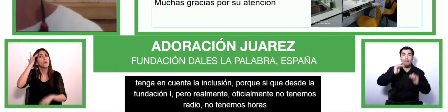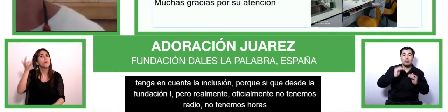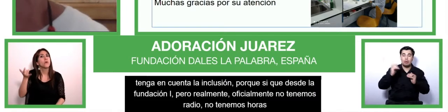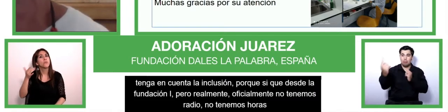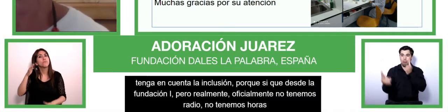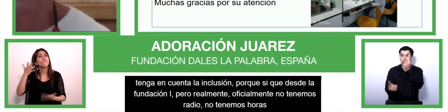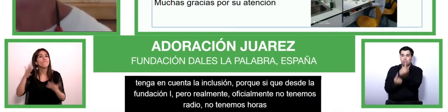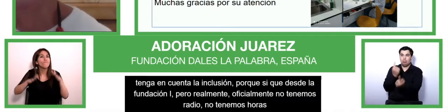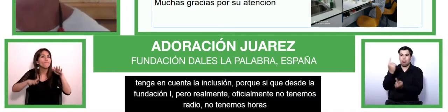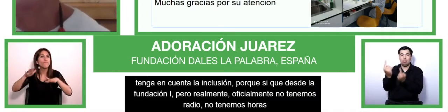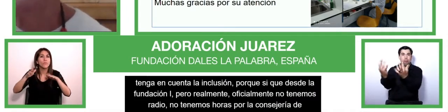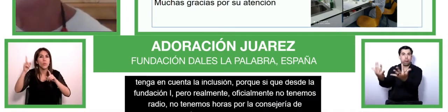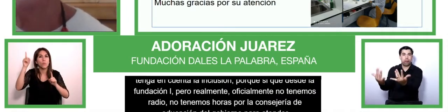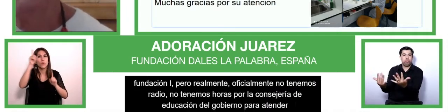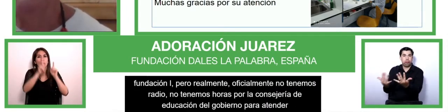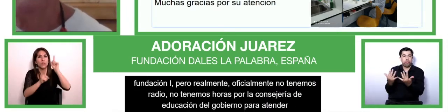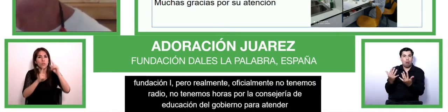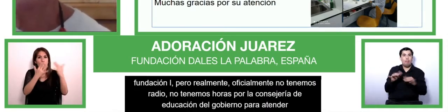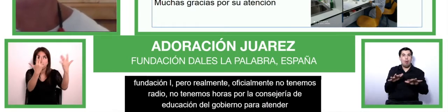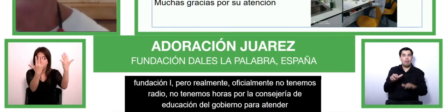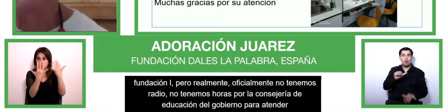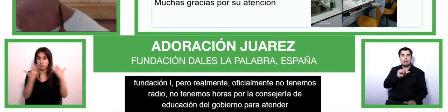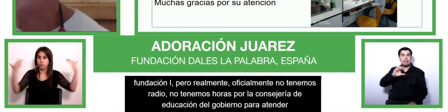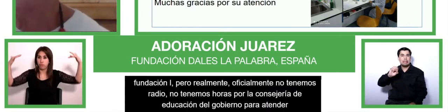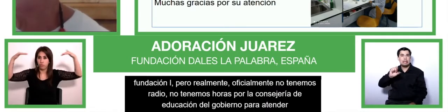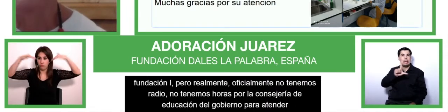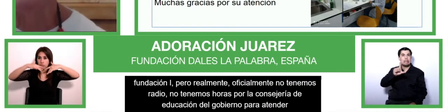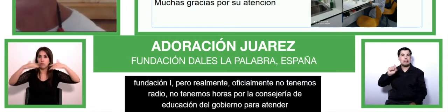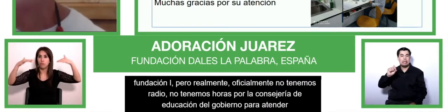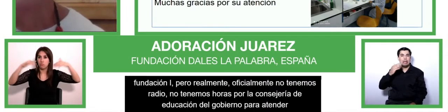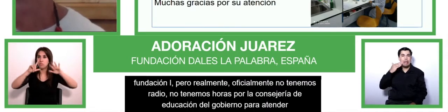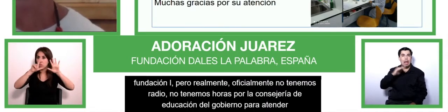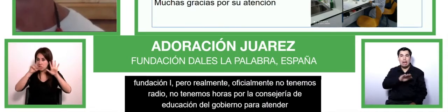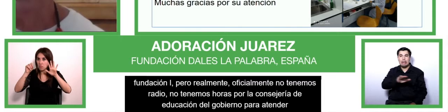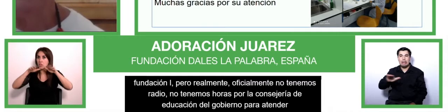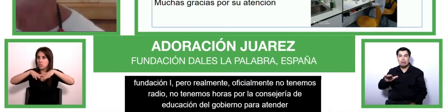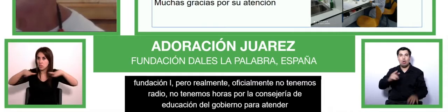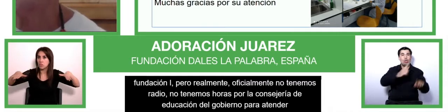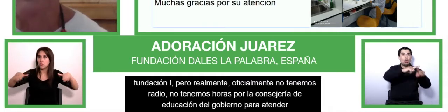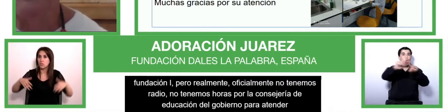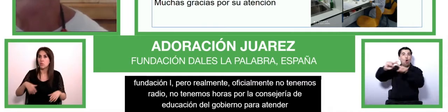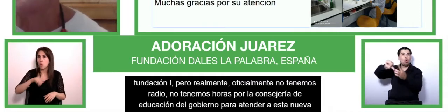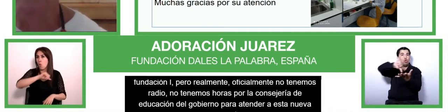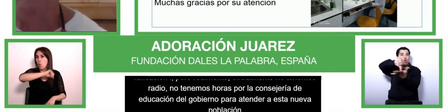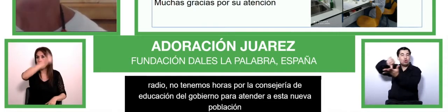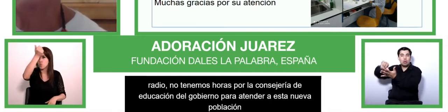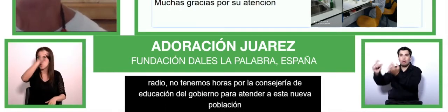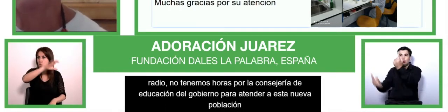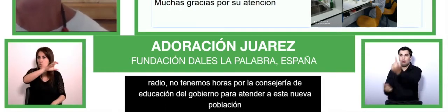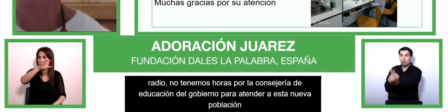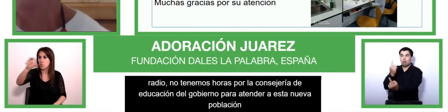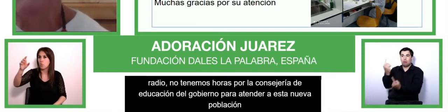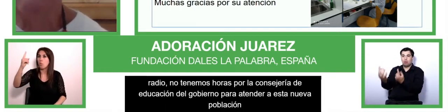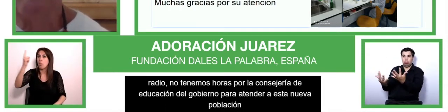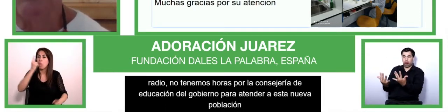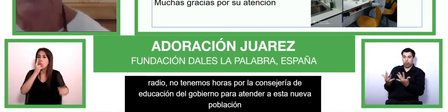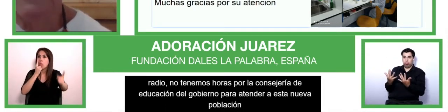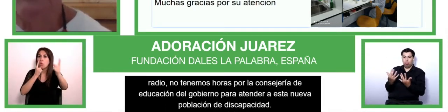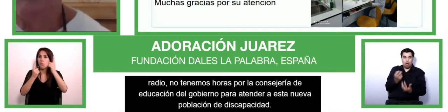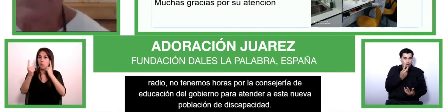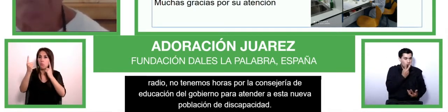una población casi de 60, 70 chavales de otros centros y se encuentran en un